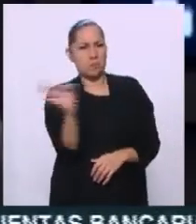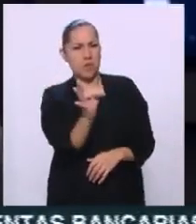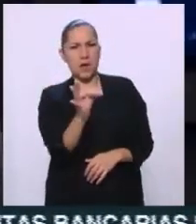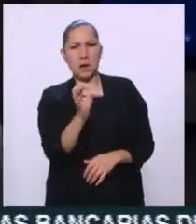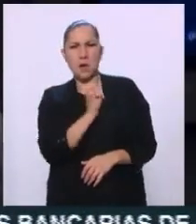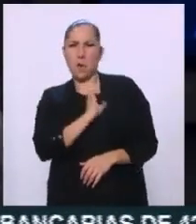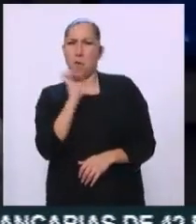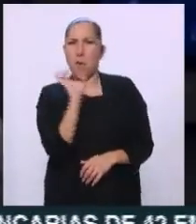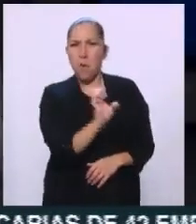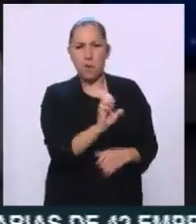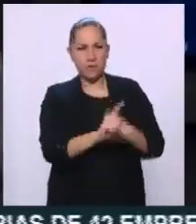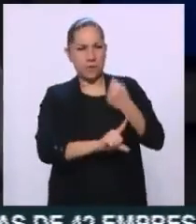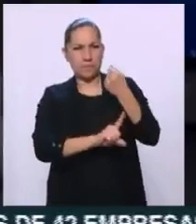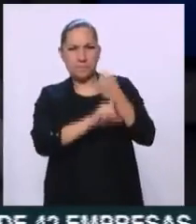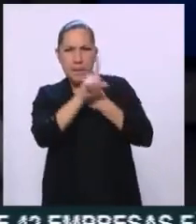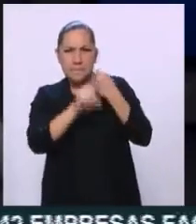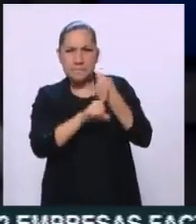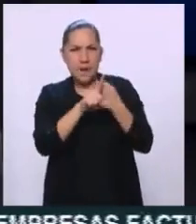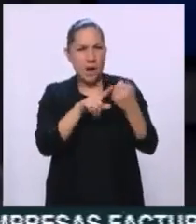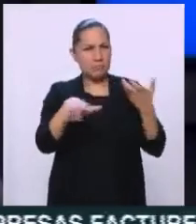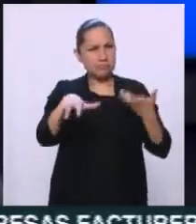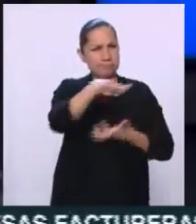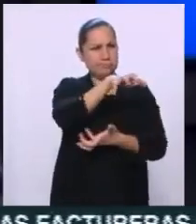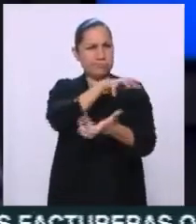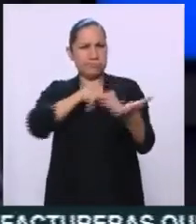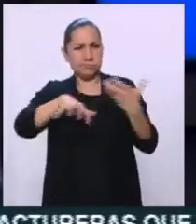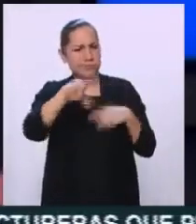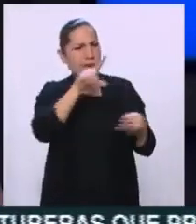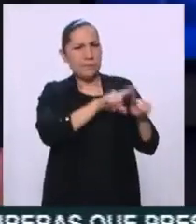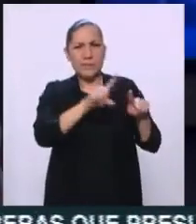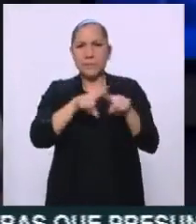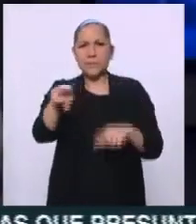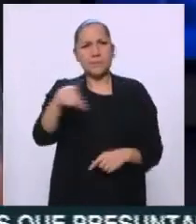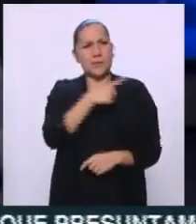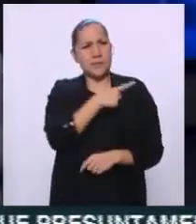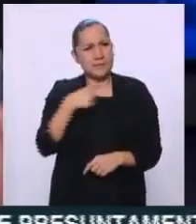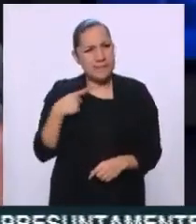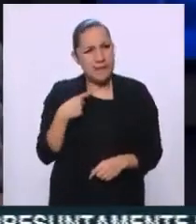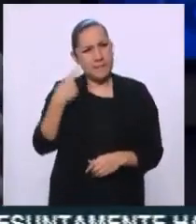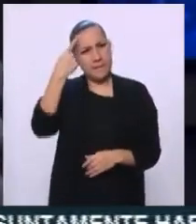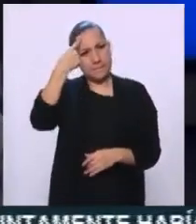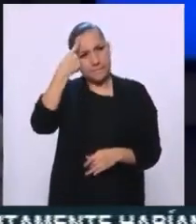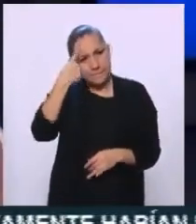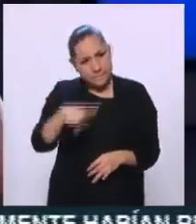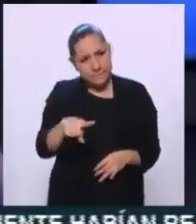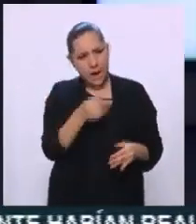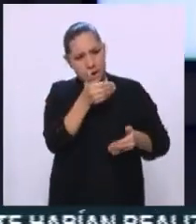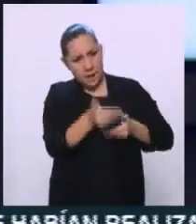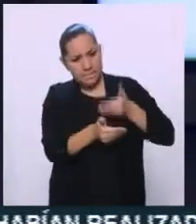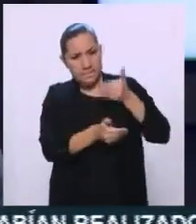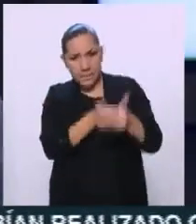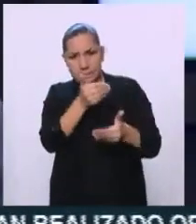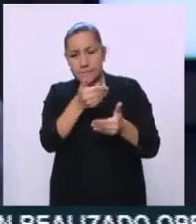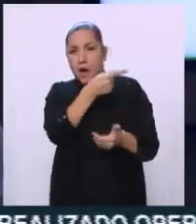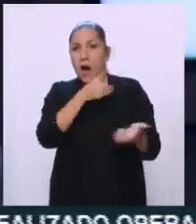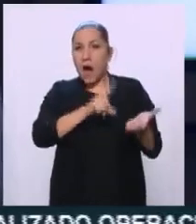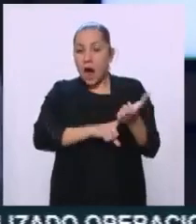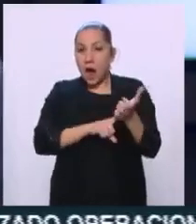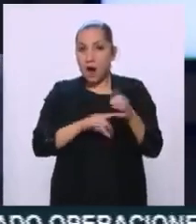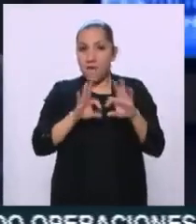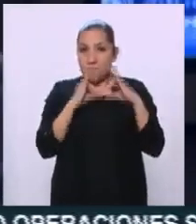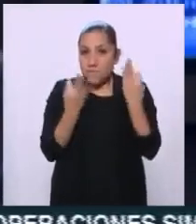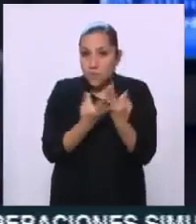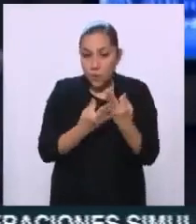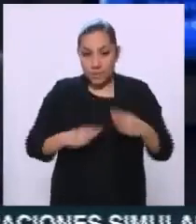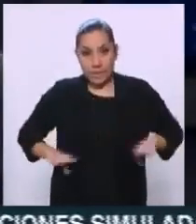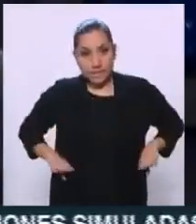los calificativos y la descalificación misma como forma de comunicación y no ir a la sustancia, no ir al fondo, porque pues